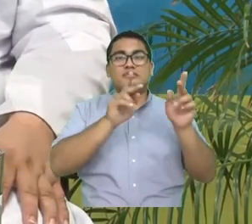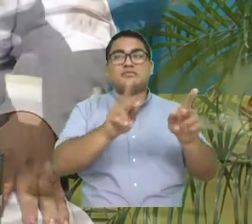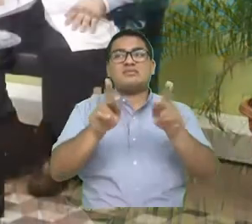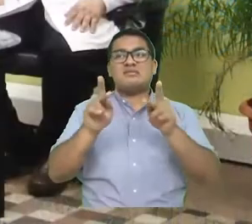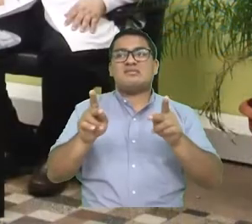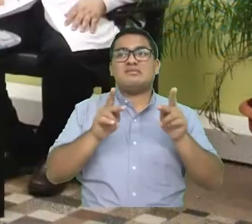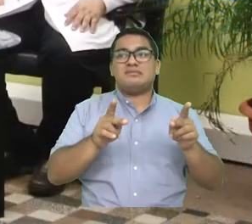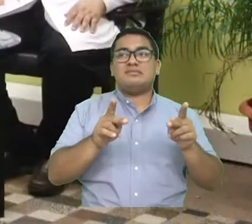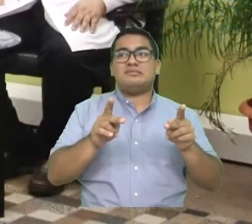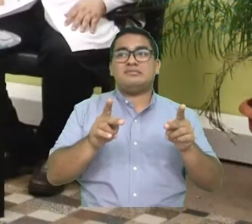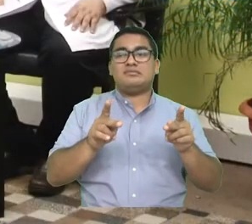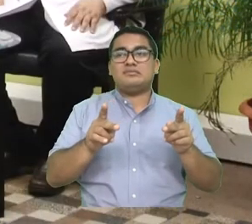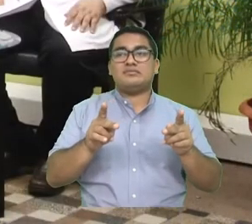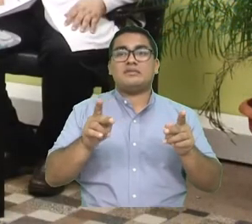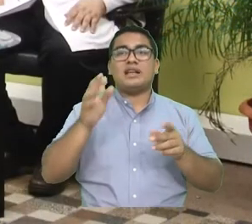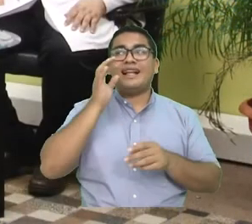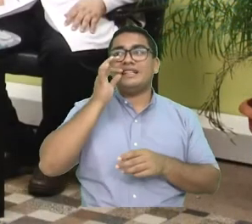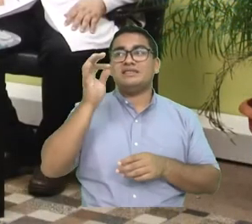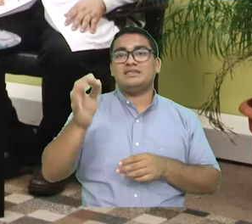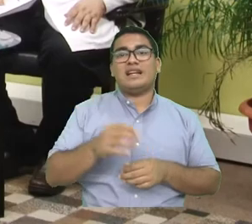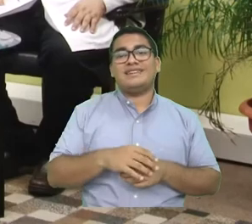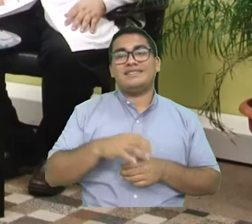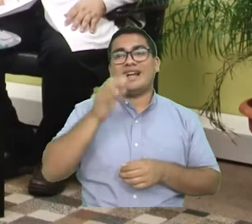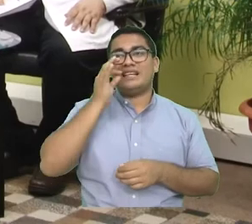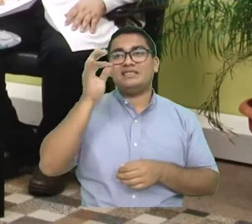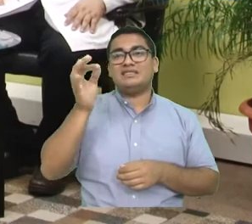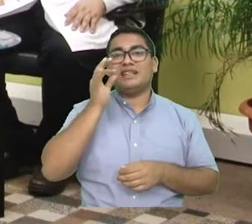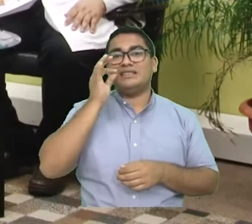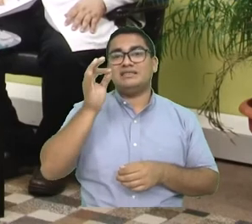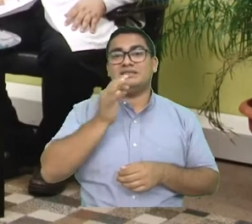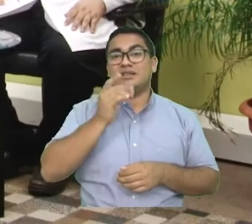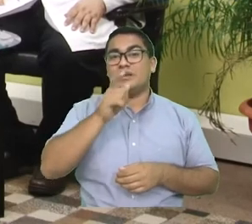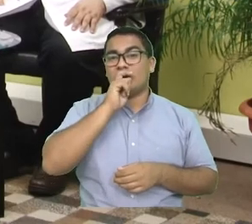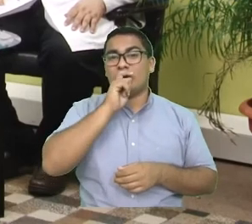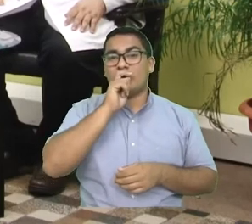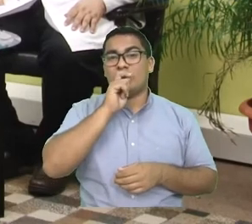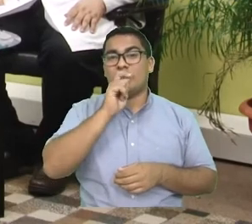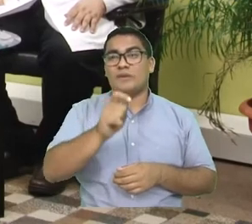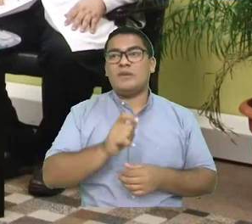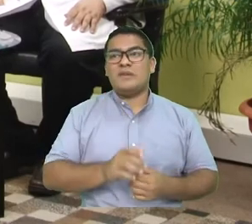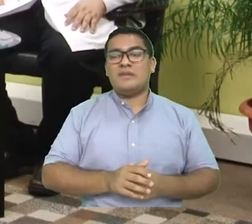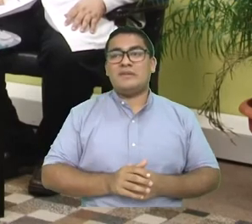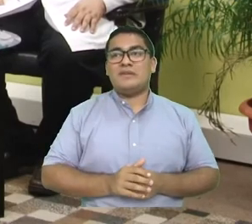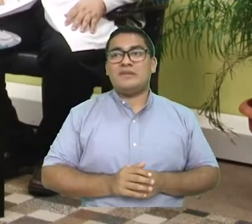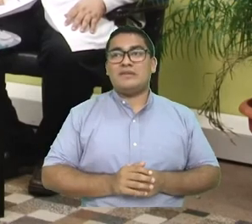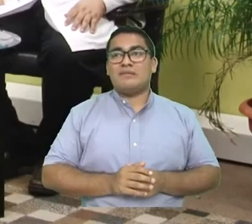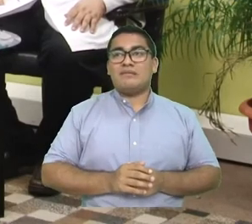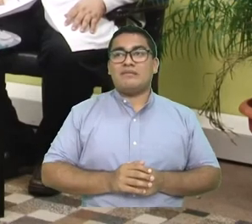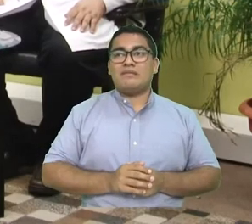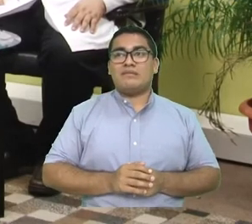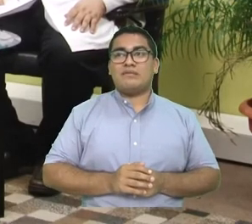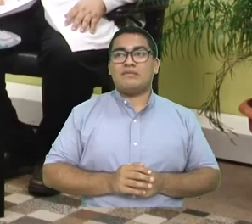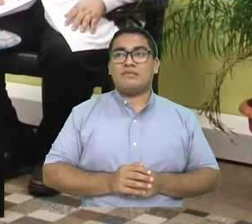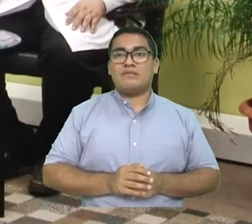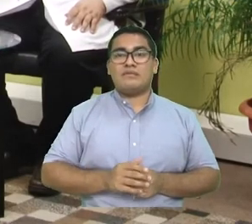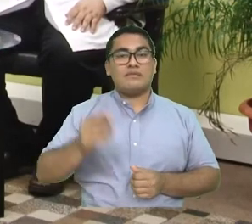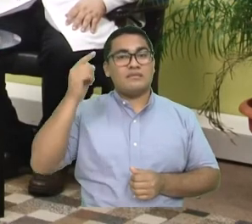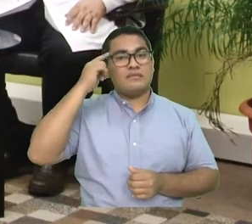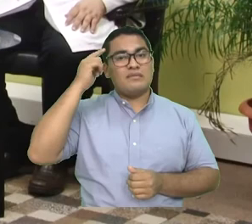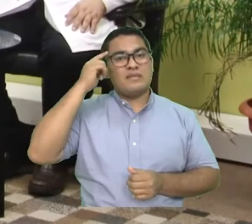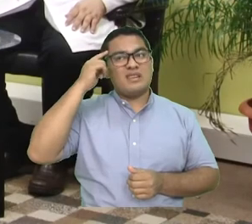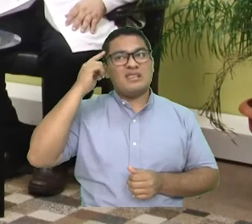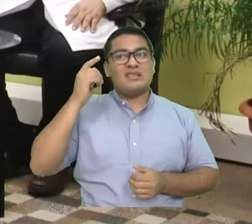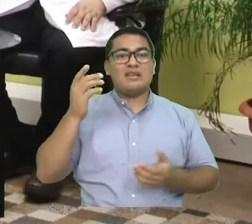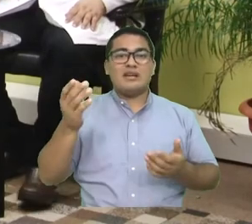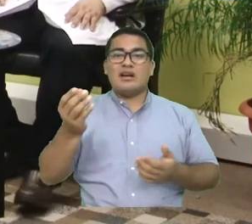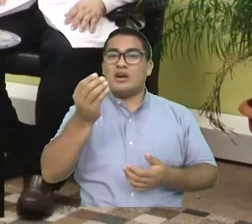chicle, doctor. Y eso pasa con los niños y todas las personas que acostumbran a comer bastante chicle. Sí. O sea, engañamos a nuestro cerebro que estamos comiendo